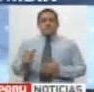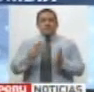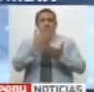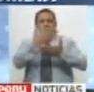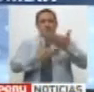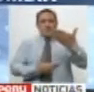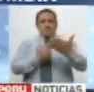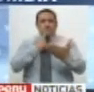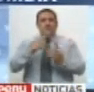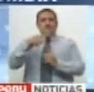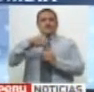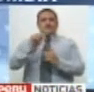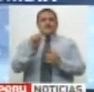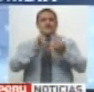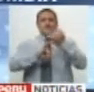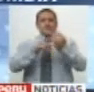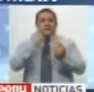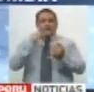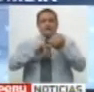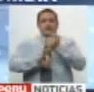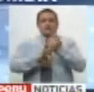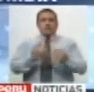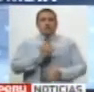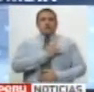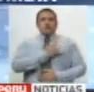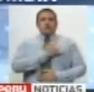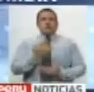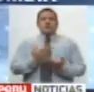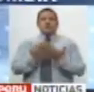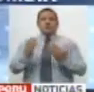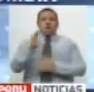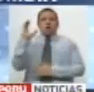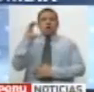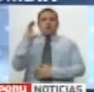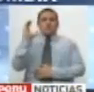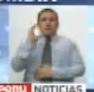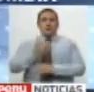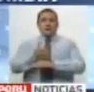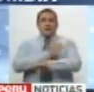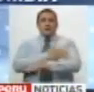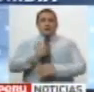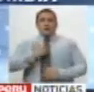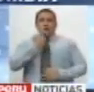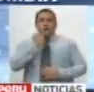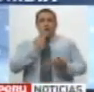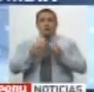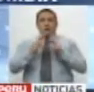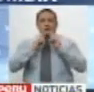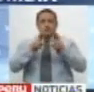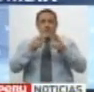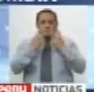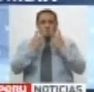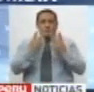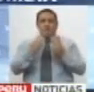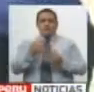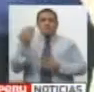en dirección universitaria que obtuvo de la Universidad de los Andes en Colombia. Acuña respondió desde Piura.